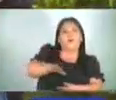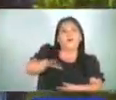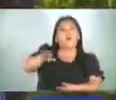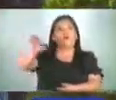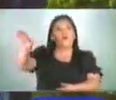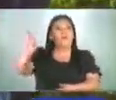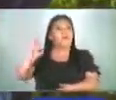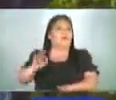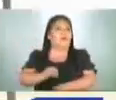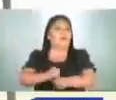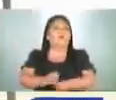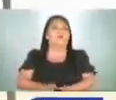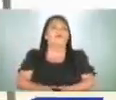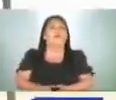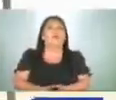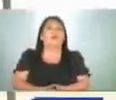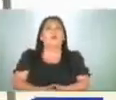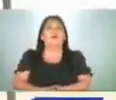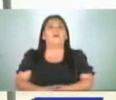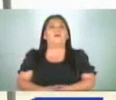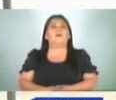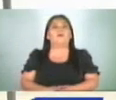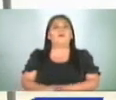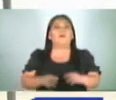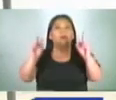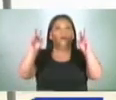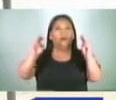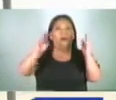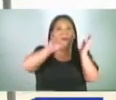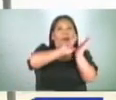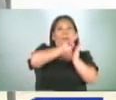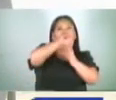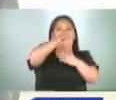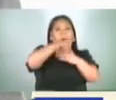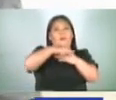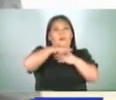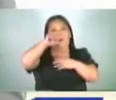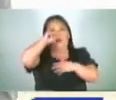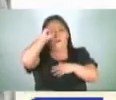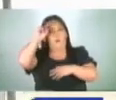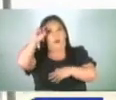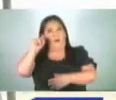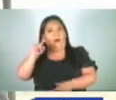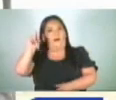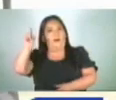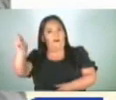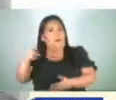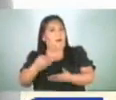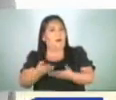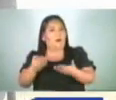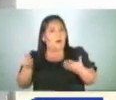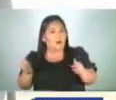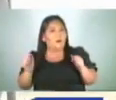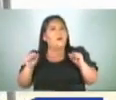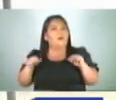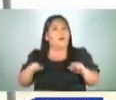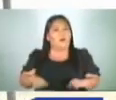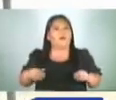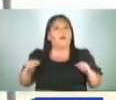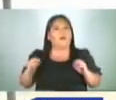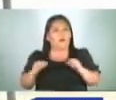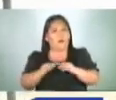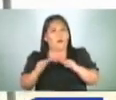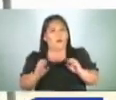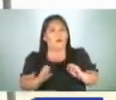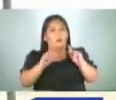segura. Con énfasis en programas de migración laboral y requisitos básicos para migrar, así como oportunidades